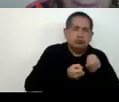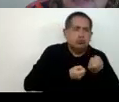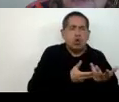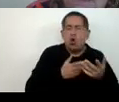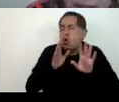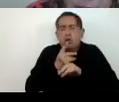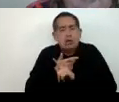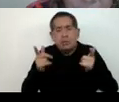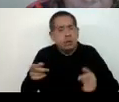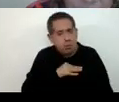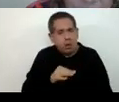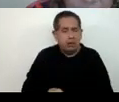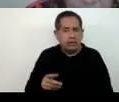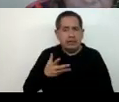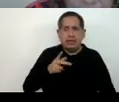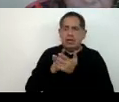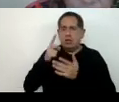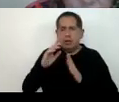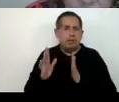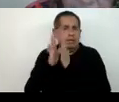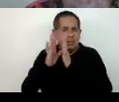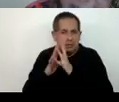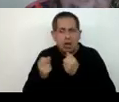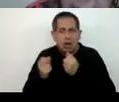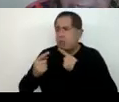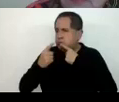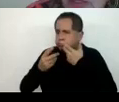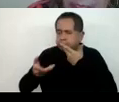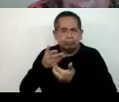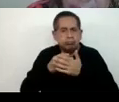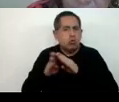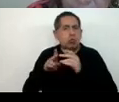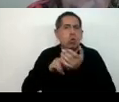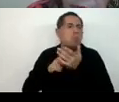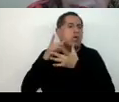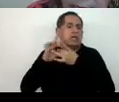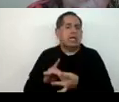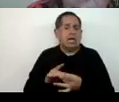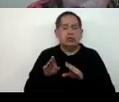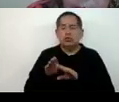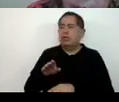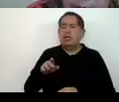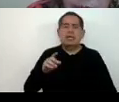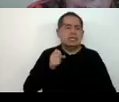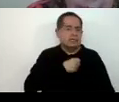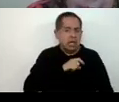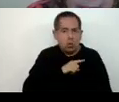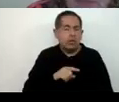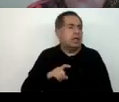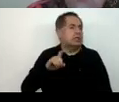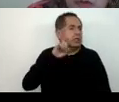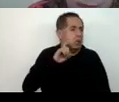Derecho a la participación, consulta e incidencia en las políticas públicas sobre salud,